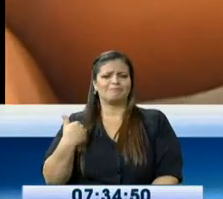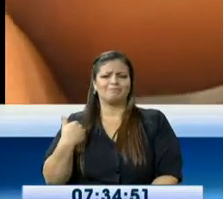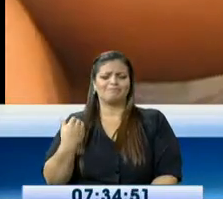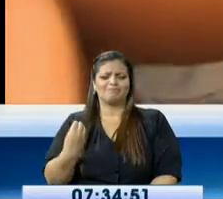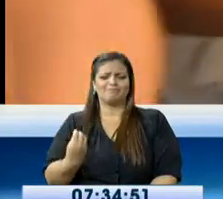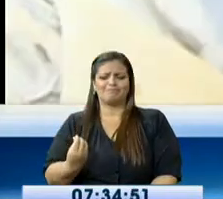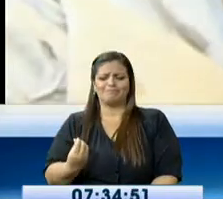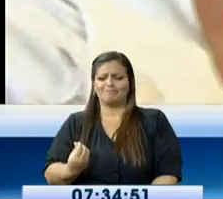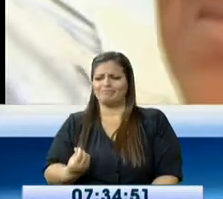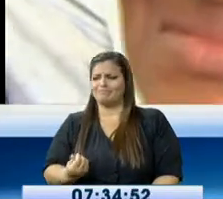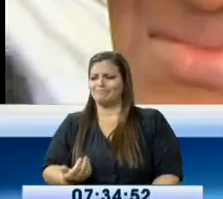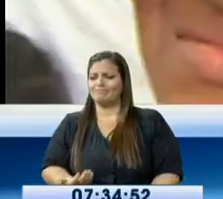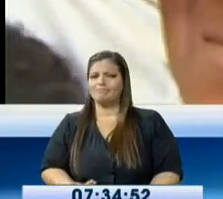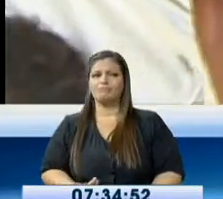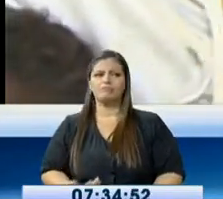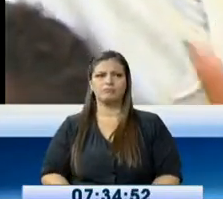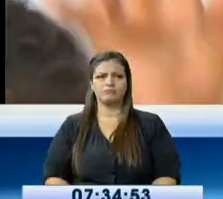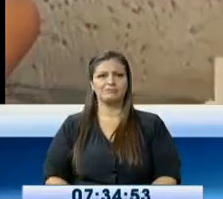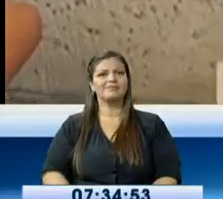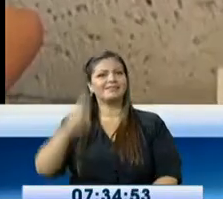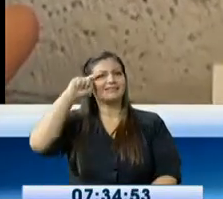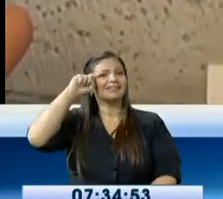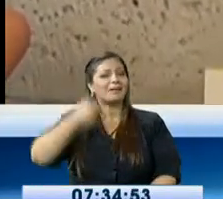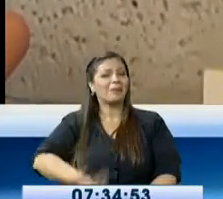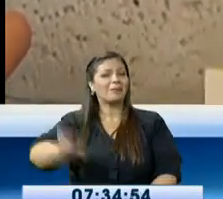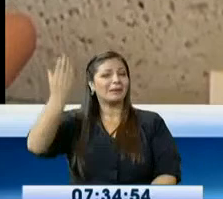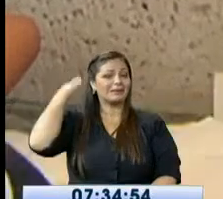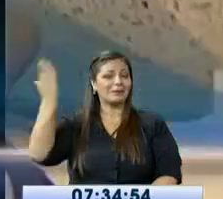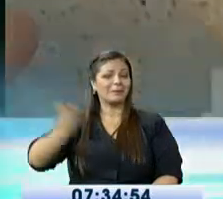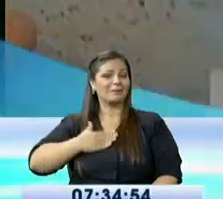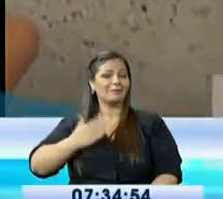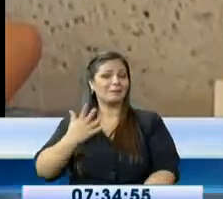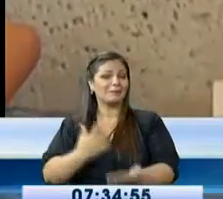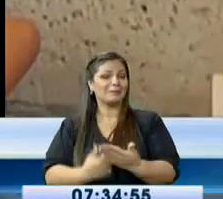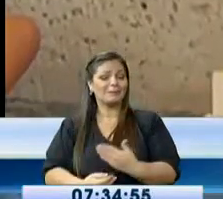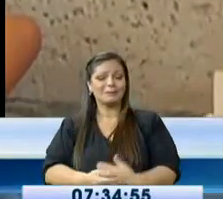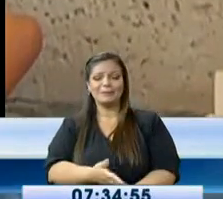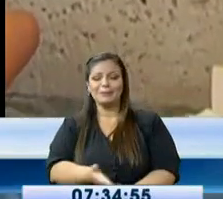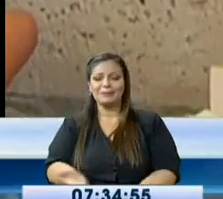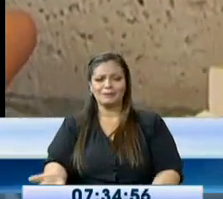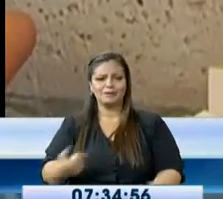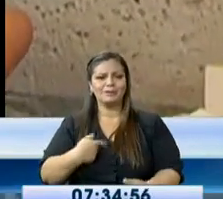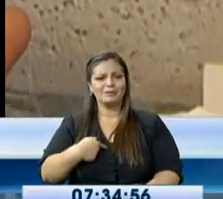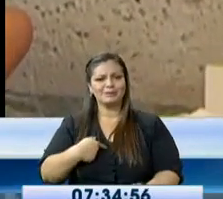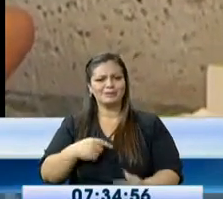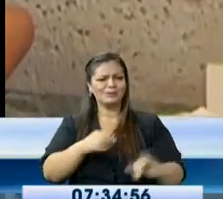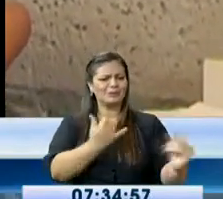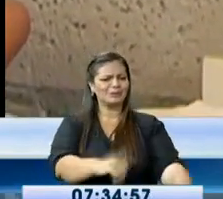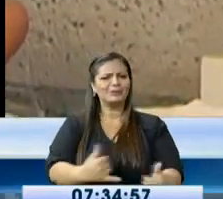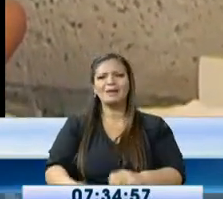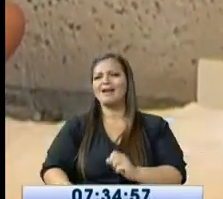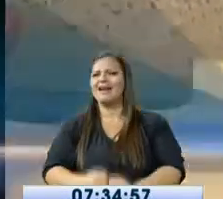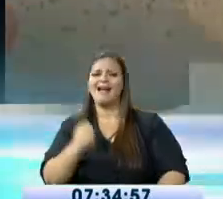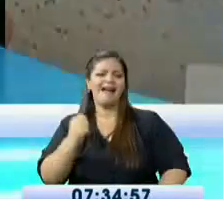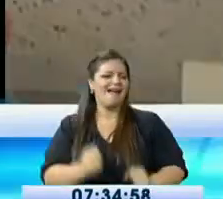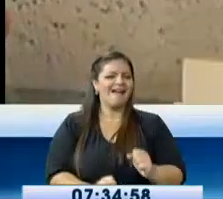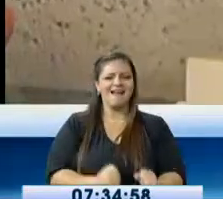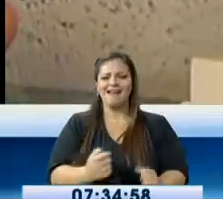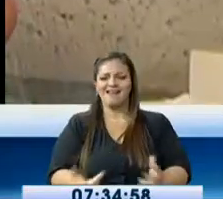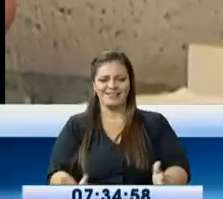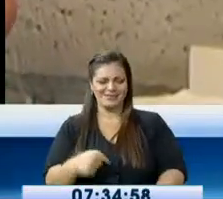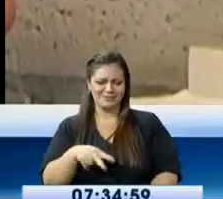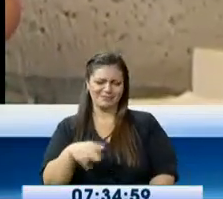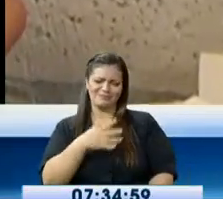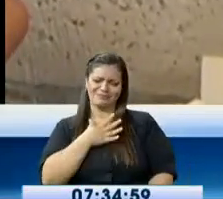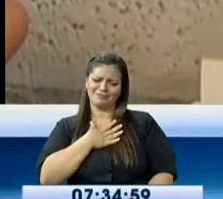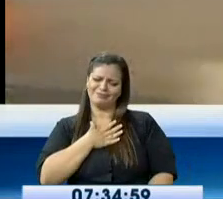sus cositas, porque me gustaba menos que corrieran, que jugaran y como toda criatura, porque su felicidad de